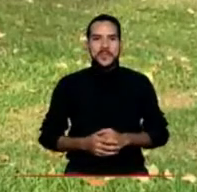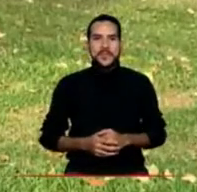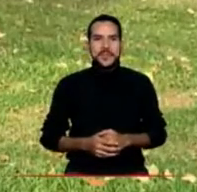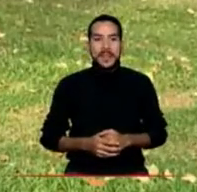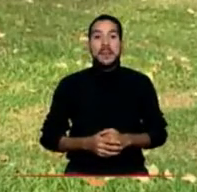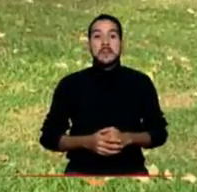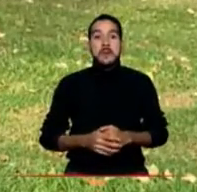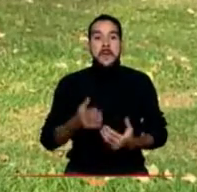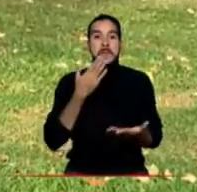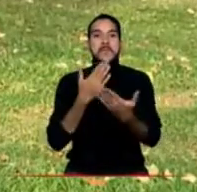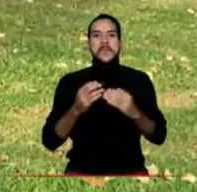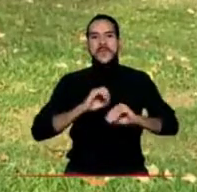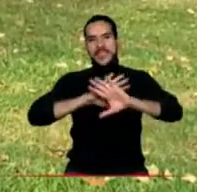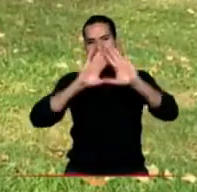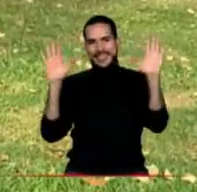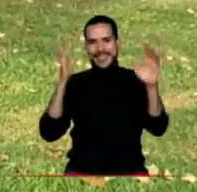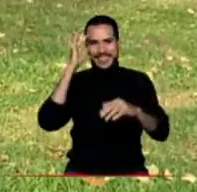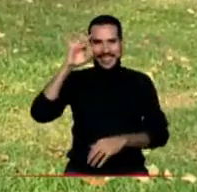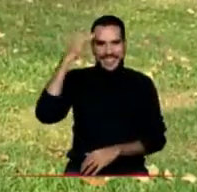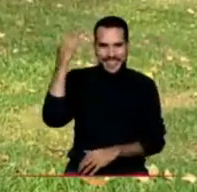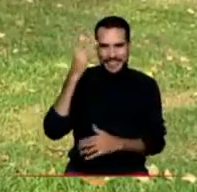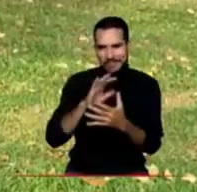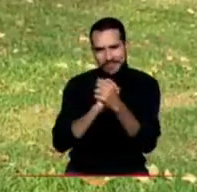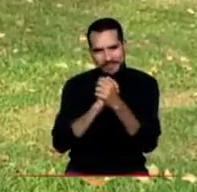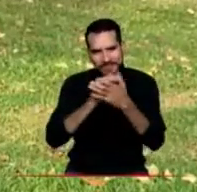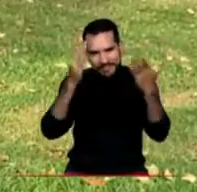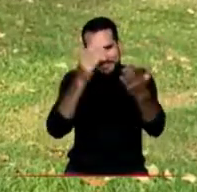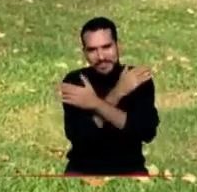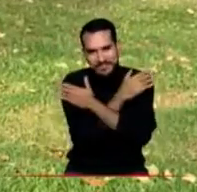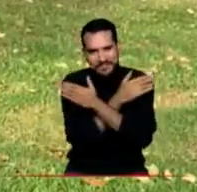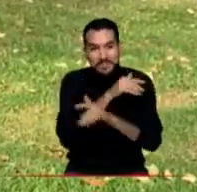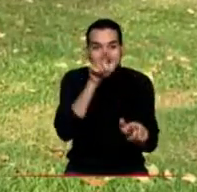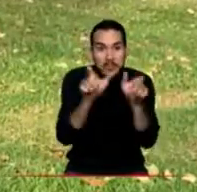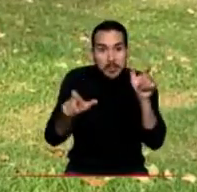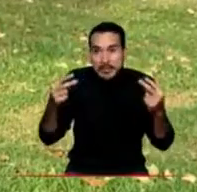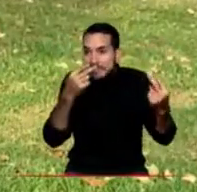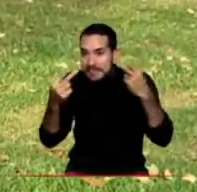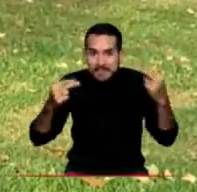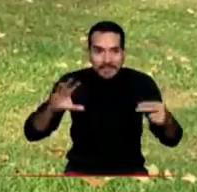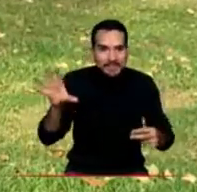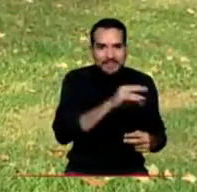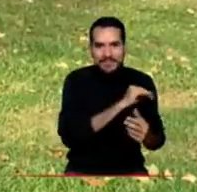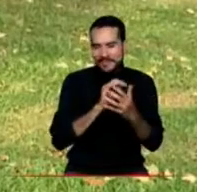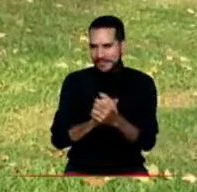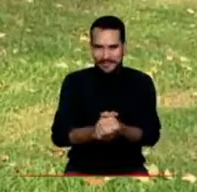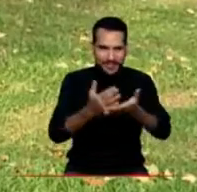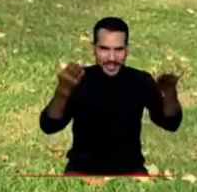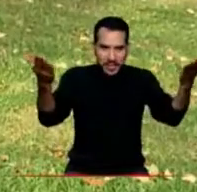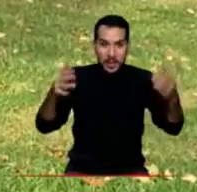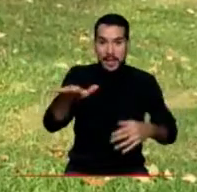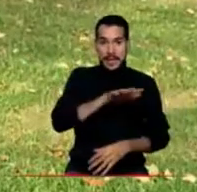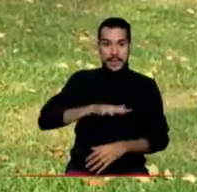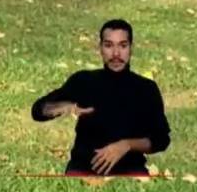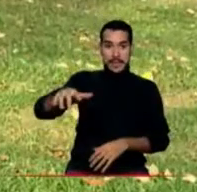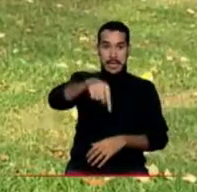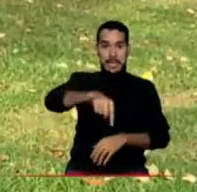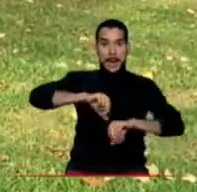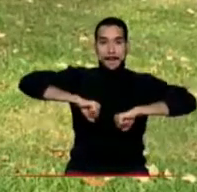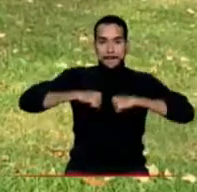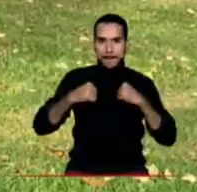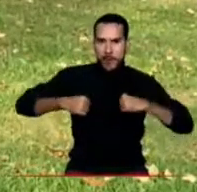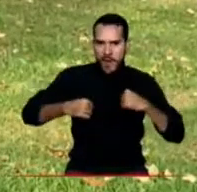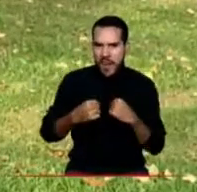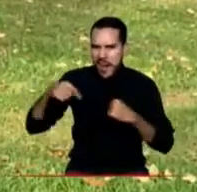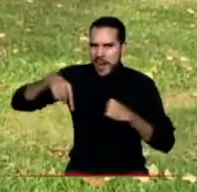Bueno, buenos días, Gigi. Un gusto saludarla a usted y a todas las personas que nos ven. Desde Bogotá estaremos hablando sobre